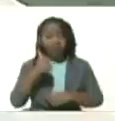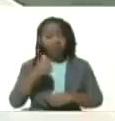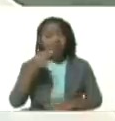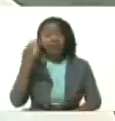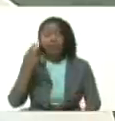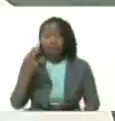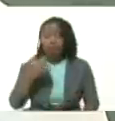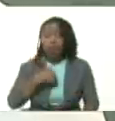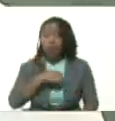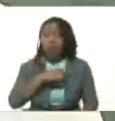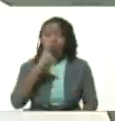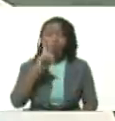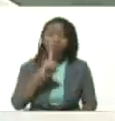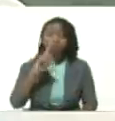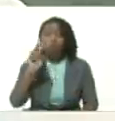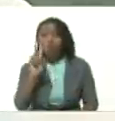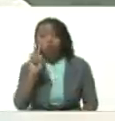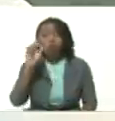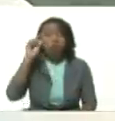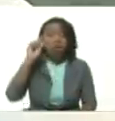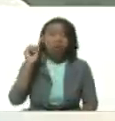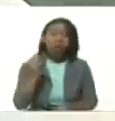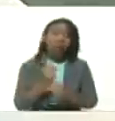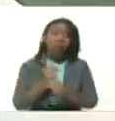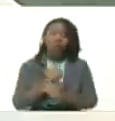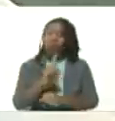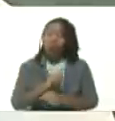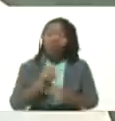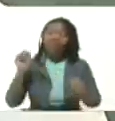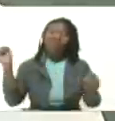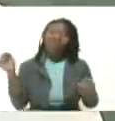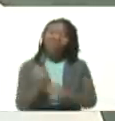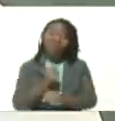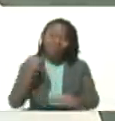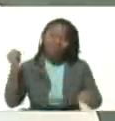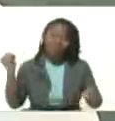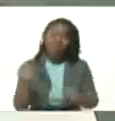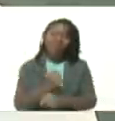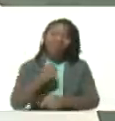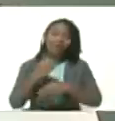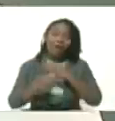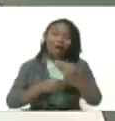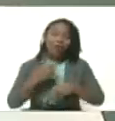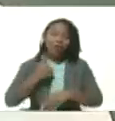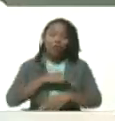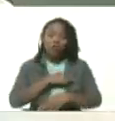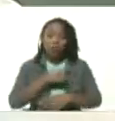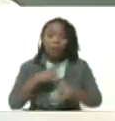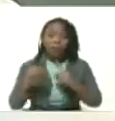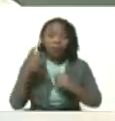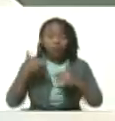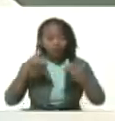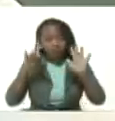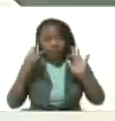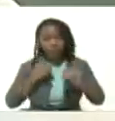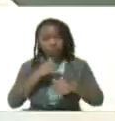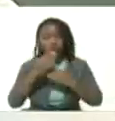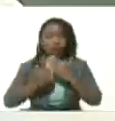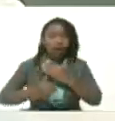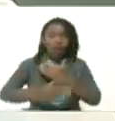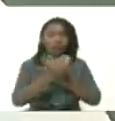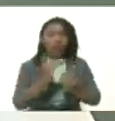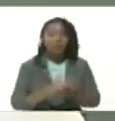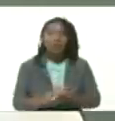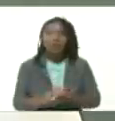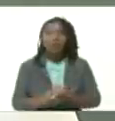es una cuestión de 1 o 2 días como usted dice. Esto ha sido un trabajo titánico que hemos hecho, pero sin embargo hemos salido